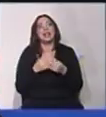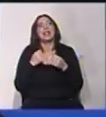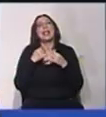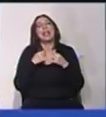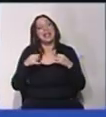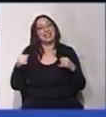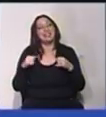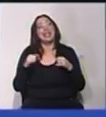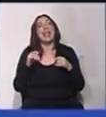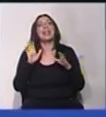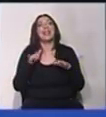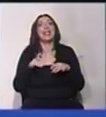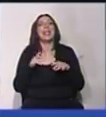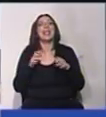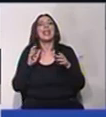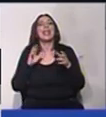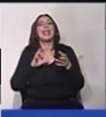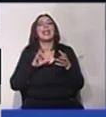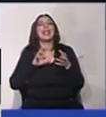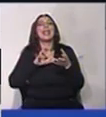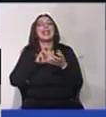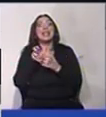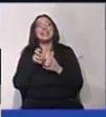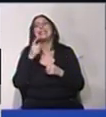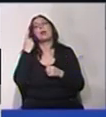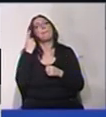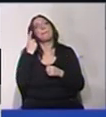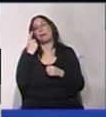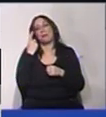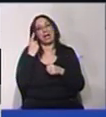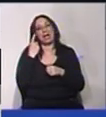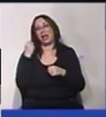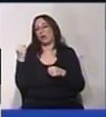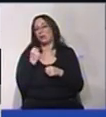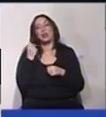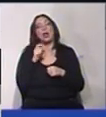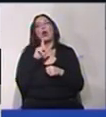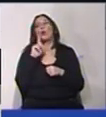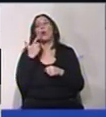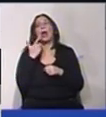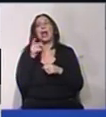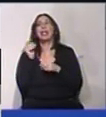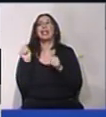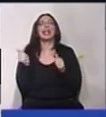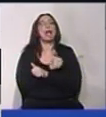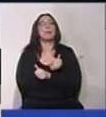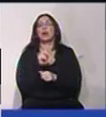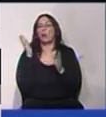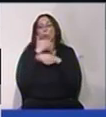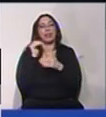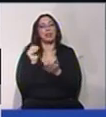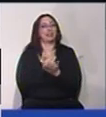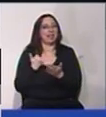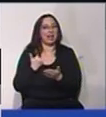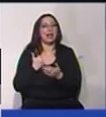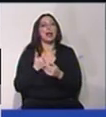crisis es en primer lugar. Exactamente, es un eslabón insustituible, no es excluyente, pero